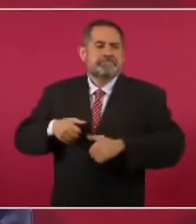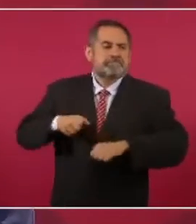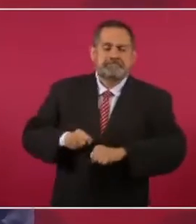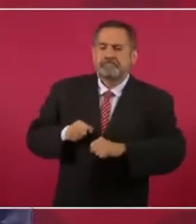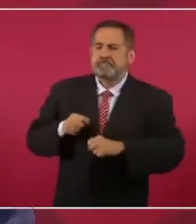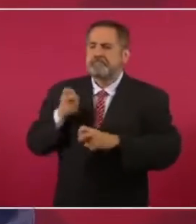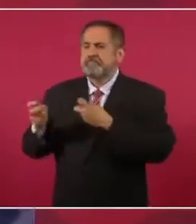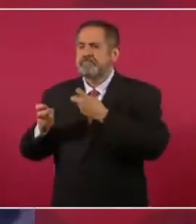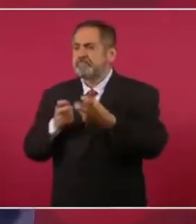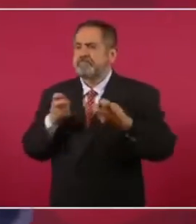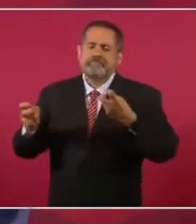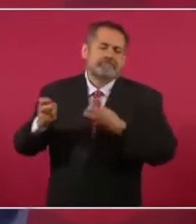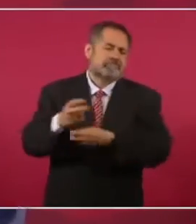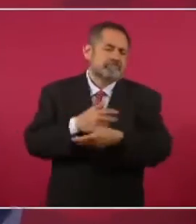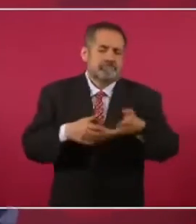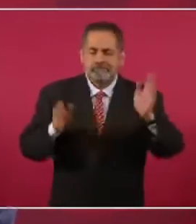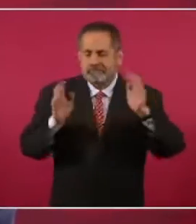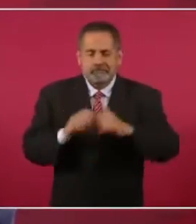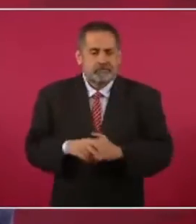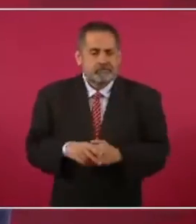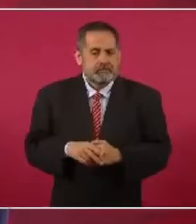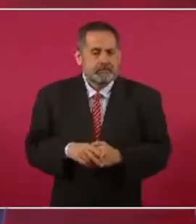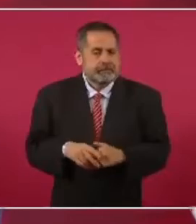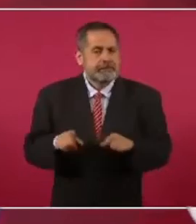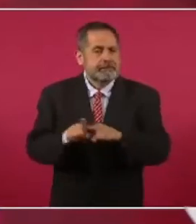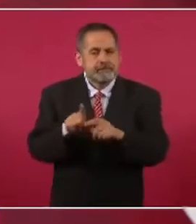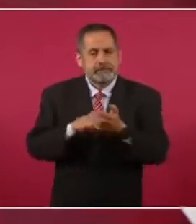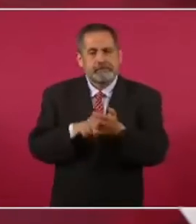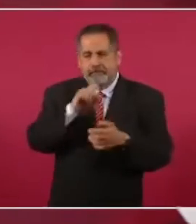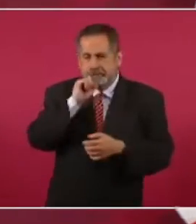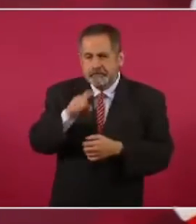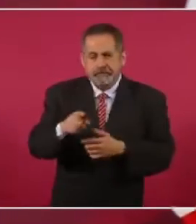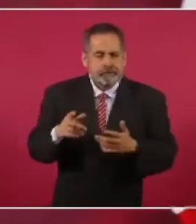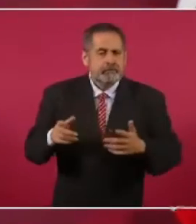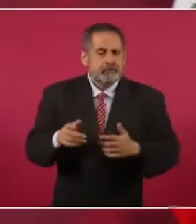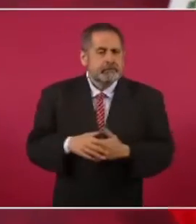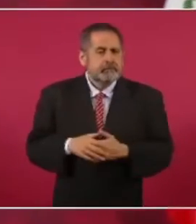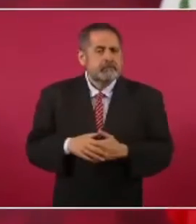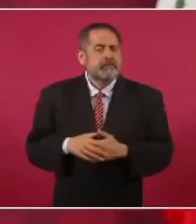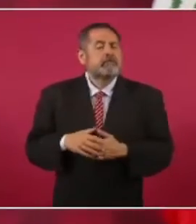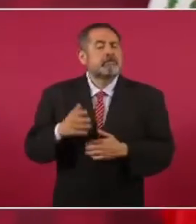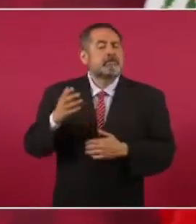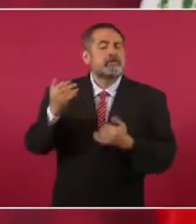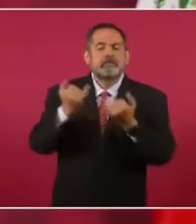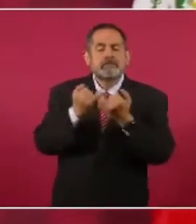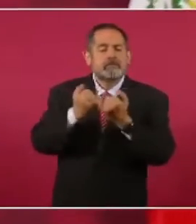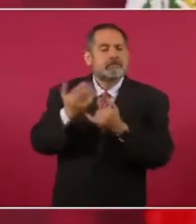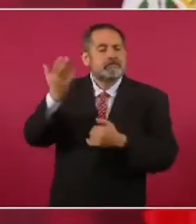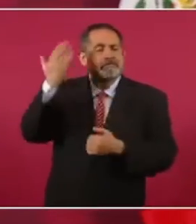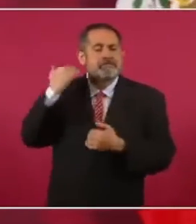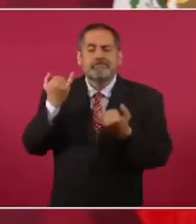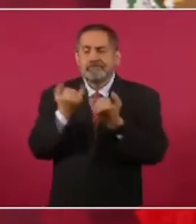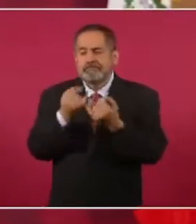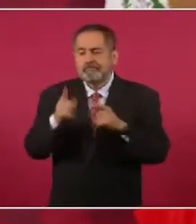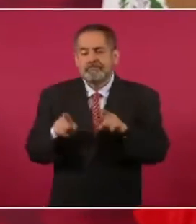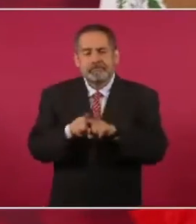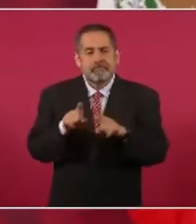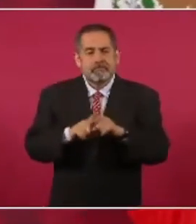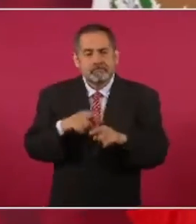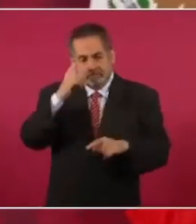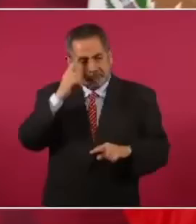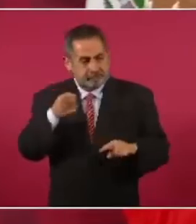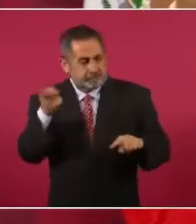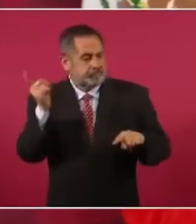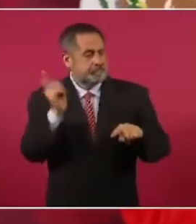como las reacciones que generaba el haberles quitado